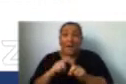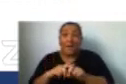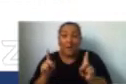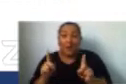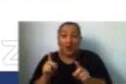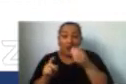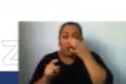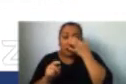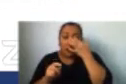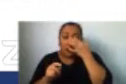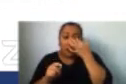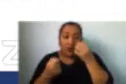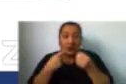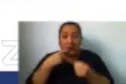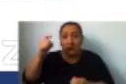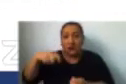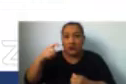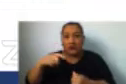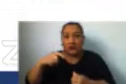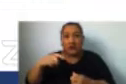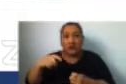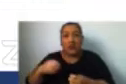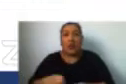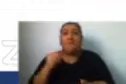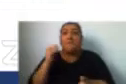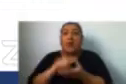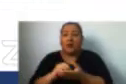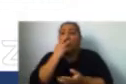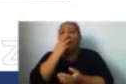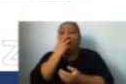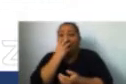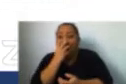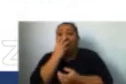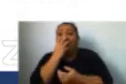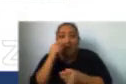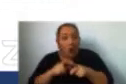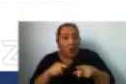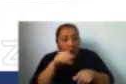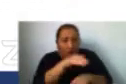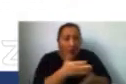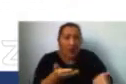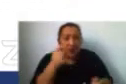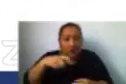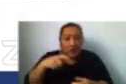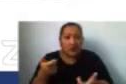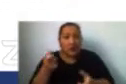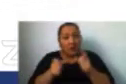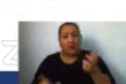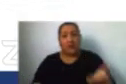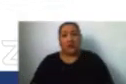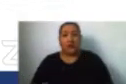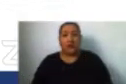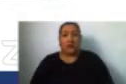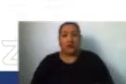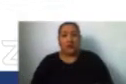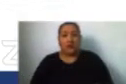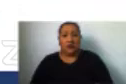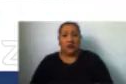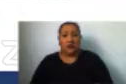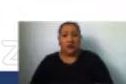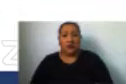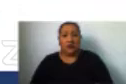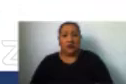es necesario abastecer de más oxígeno a este establecimiento ante la demanda de pacientes. Por ello,